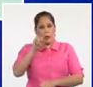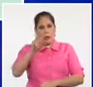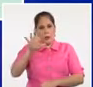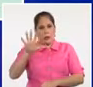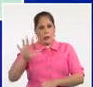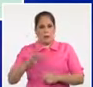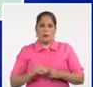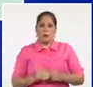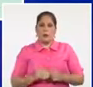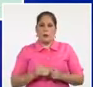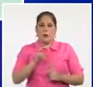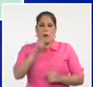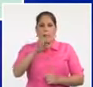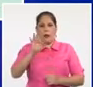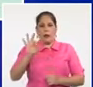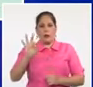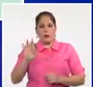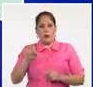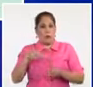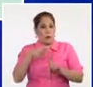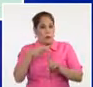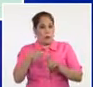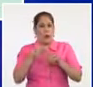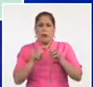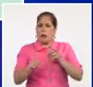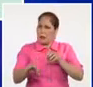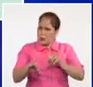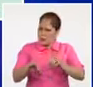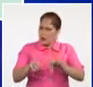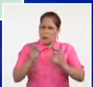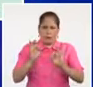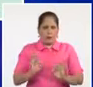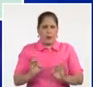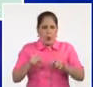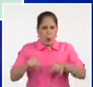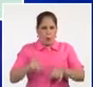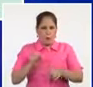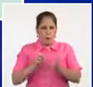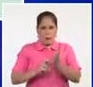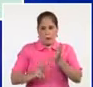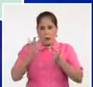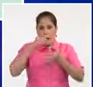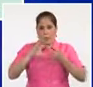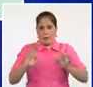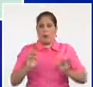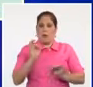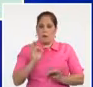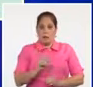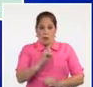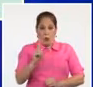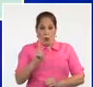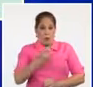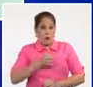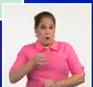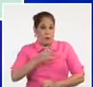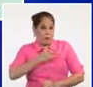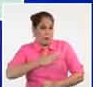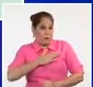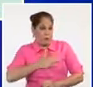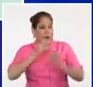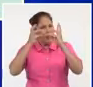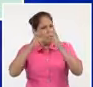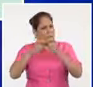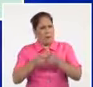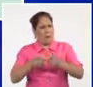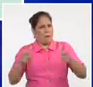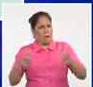125, 28 más, disperso como es característico en esta provincia en sus 11 municipios, con las cifras más altas en